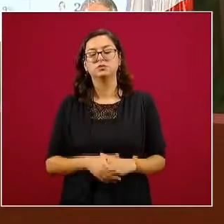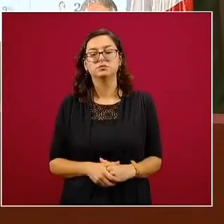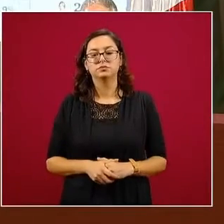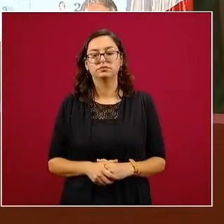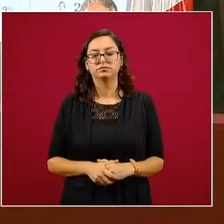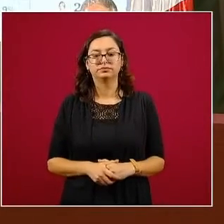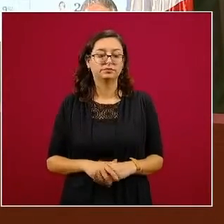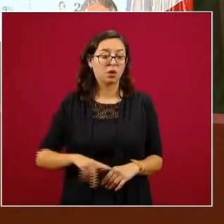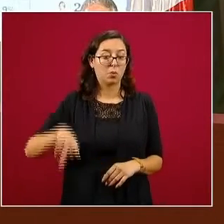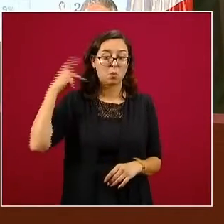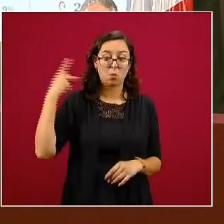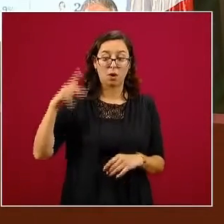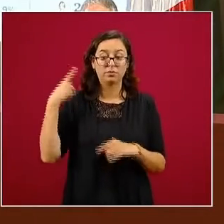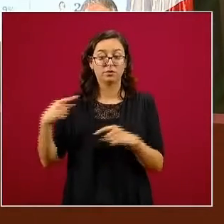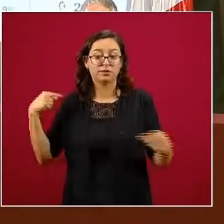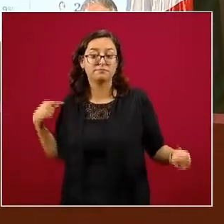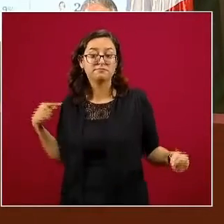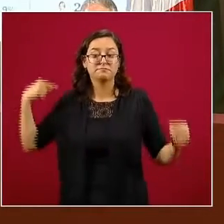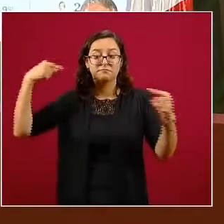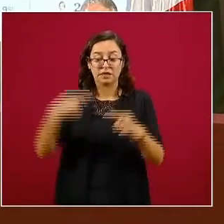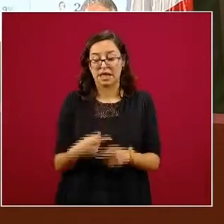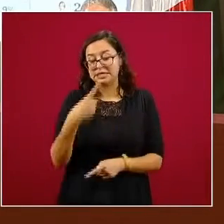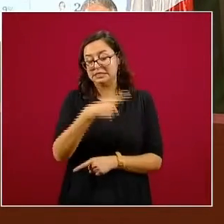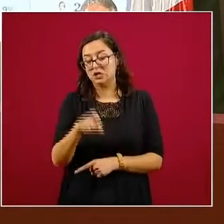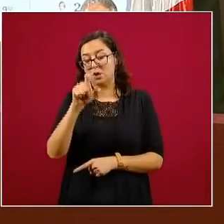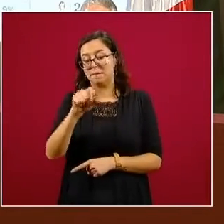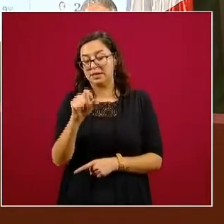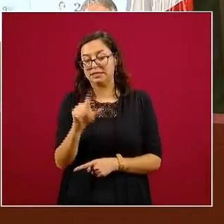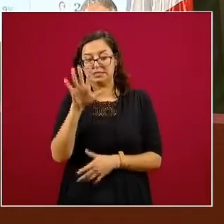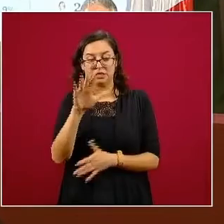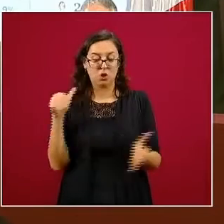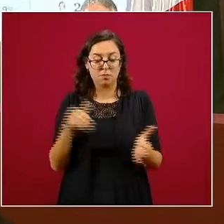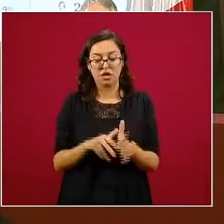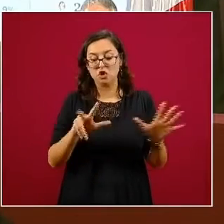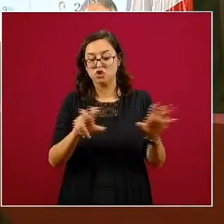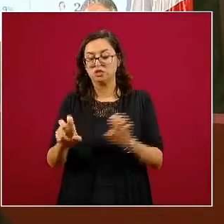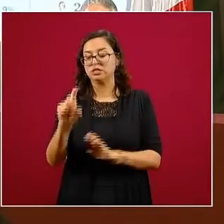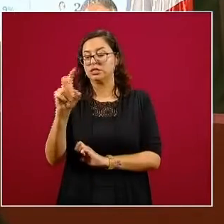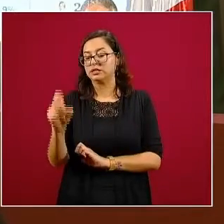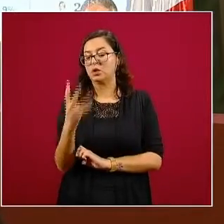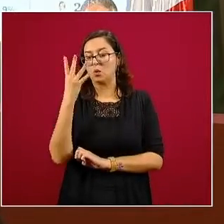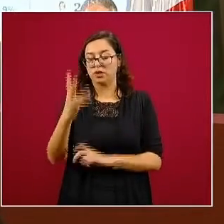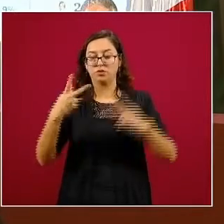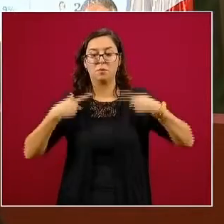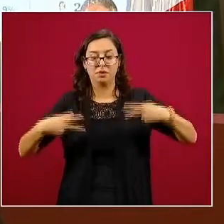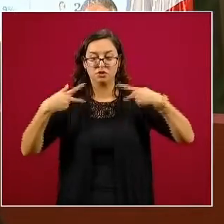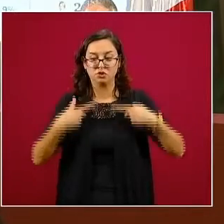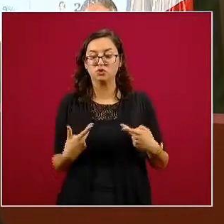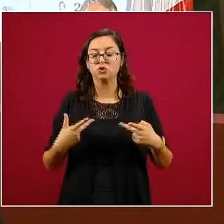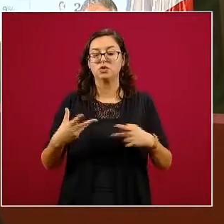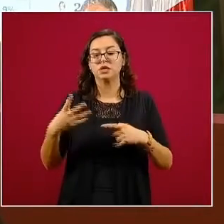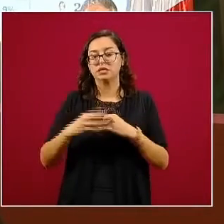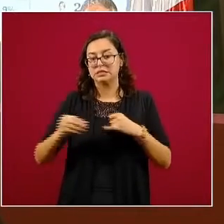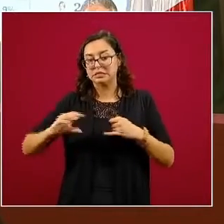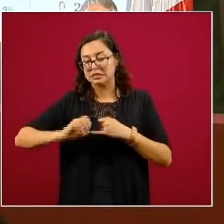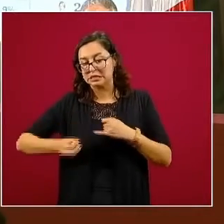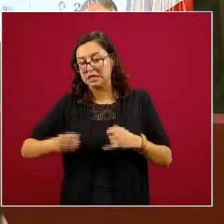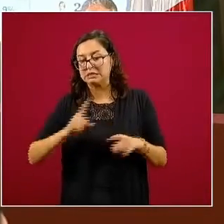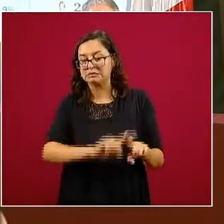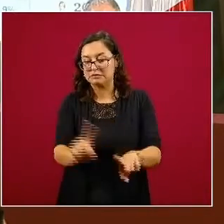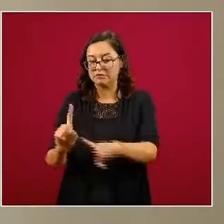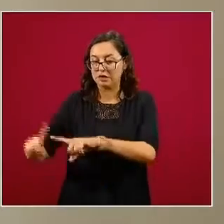la que sigue y con esto termino, hablar de acciones fundamentales en este estado. Cuando